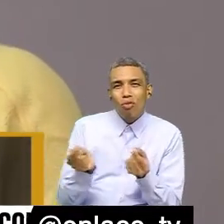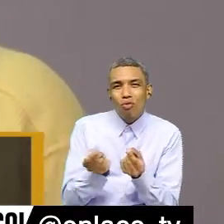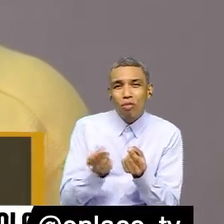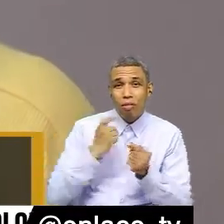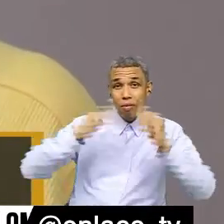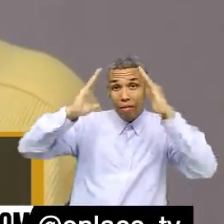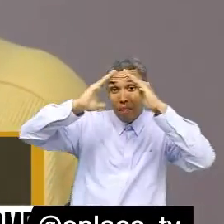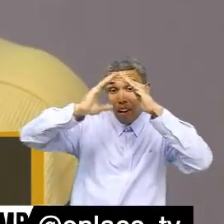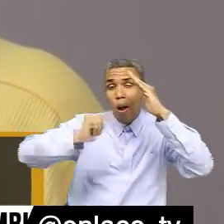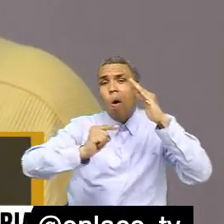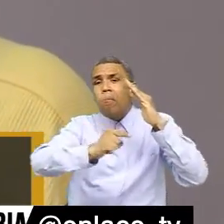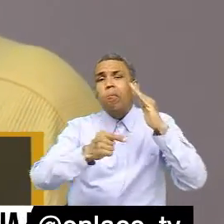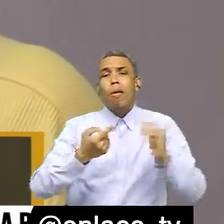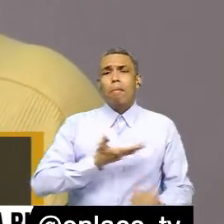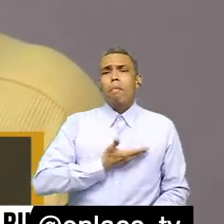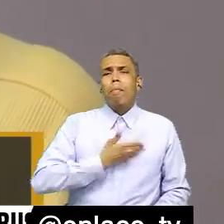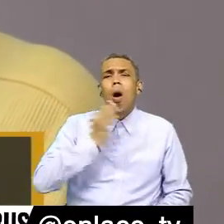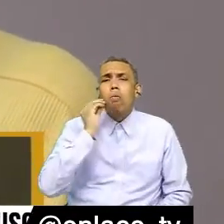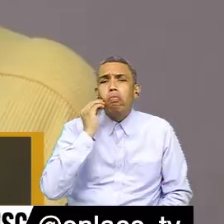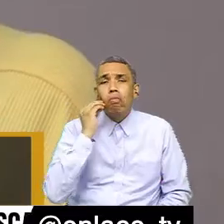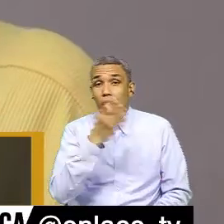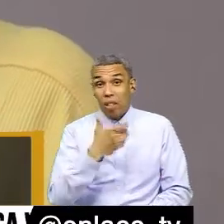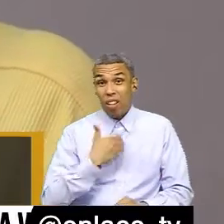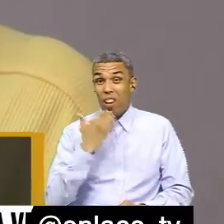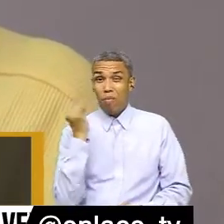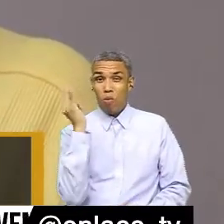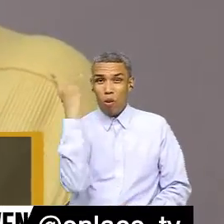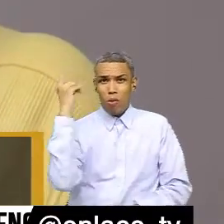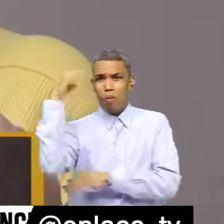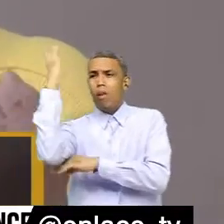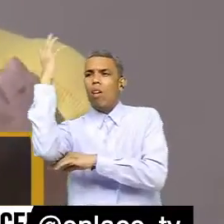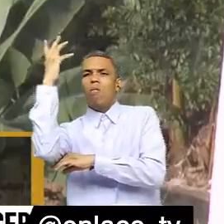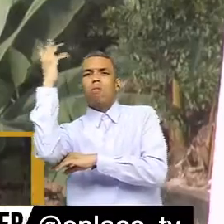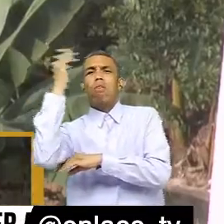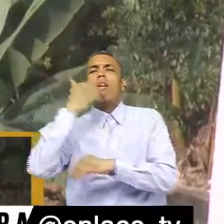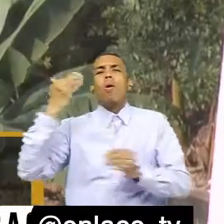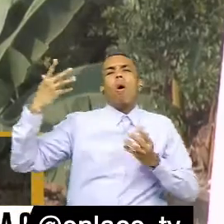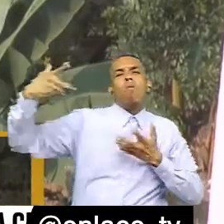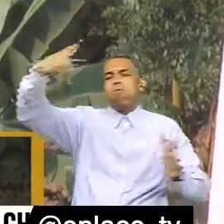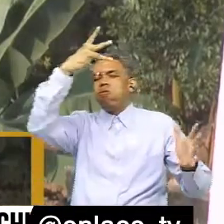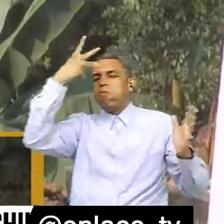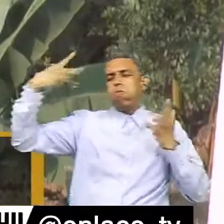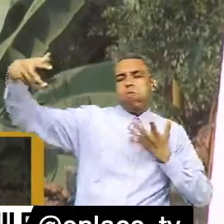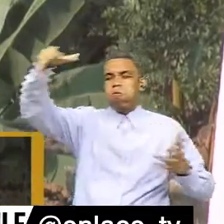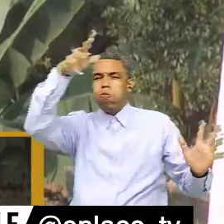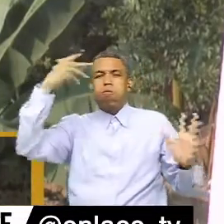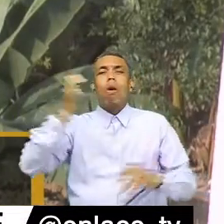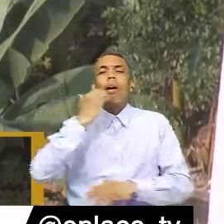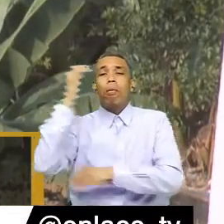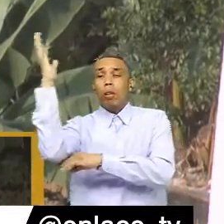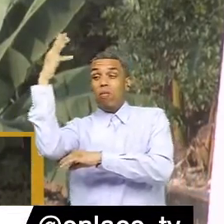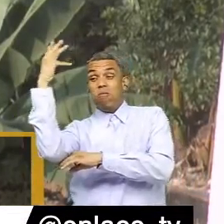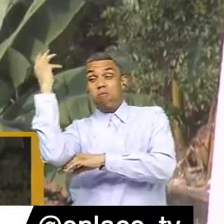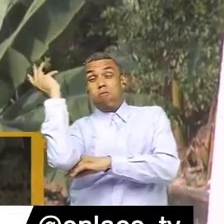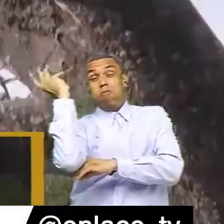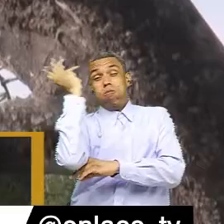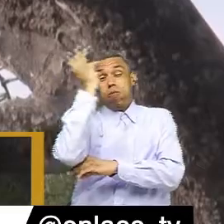tumbarlo porque ese palo ese árbol en realidad está peligrando con muchas casas y con muchas vidas porque porque